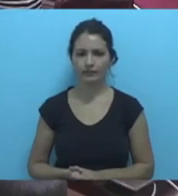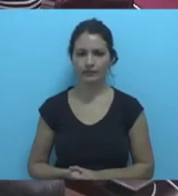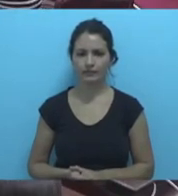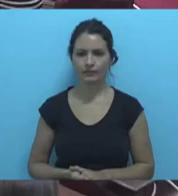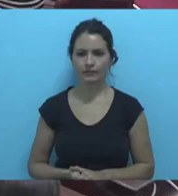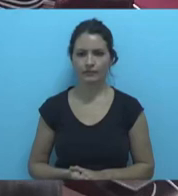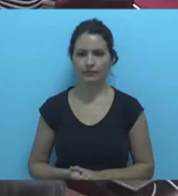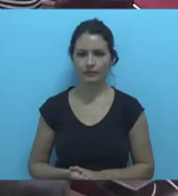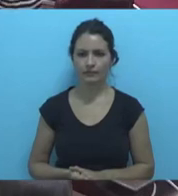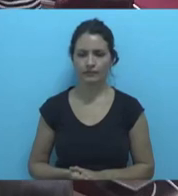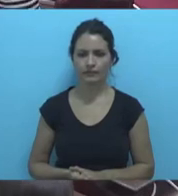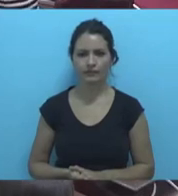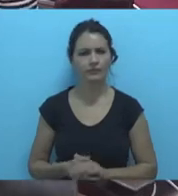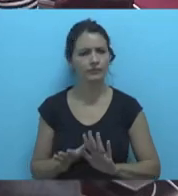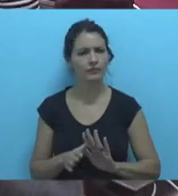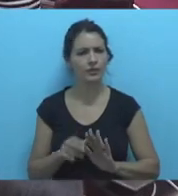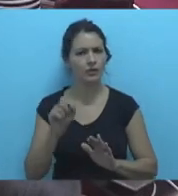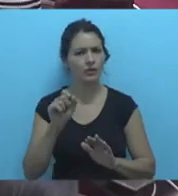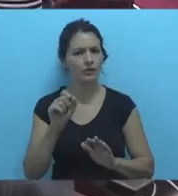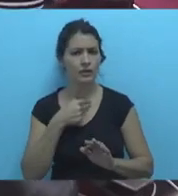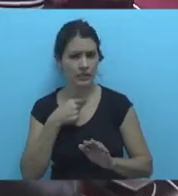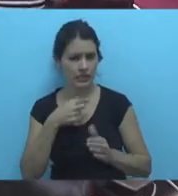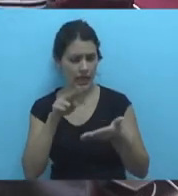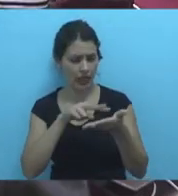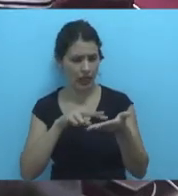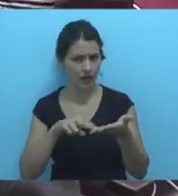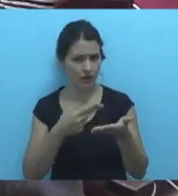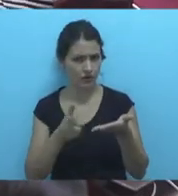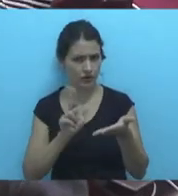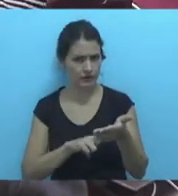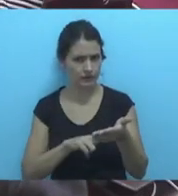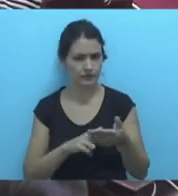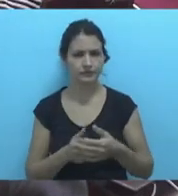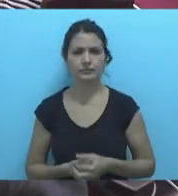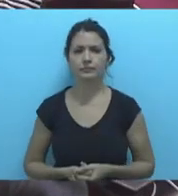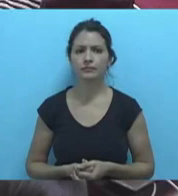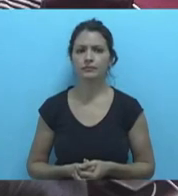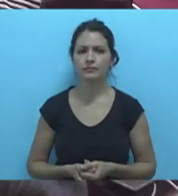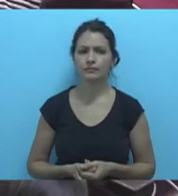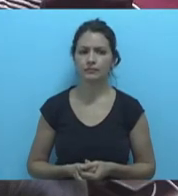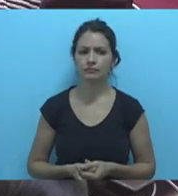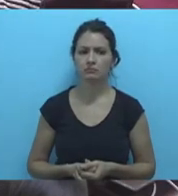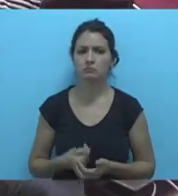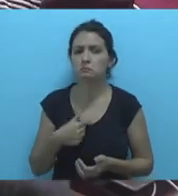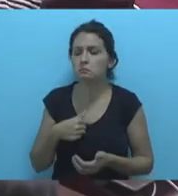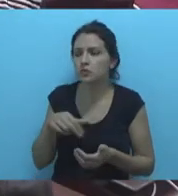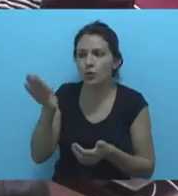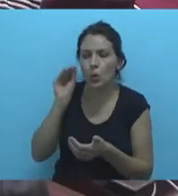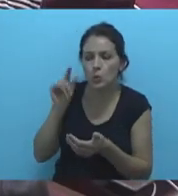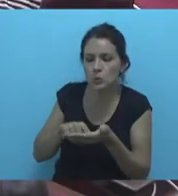Claro. Bueno, ¿quiere que repitamos el texto, diputado? Bien, entendí que no leyeron el texto mío, pero